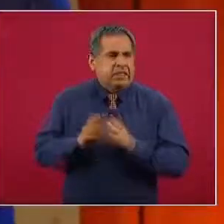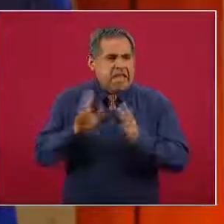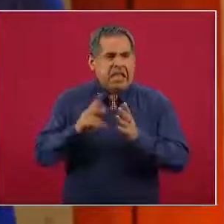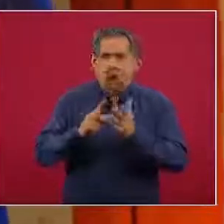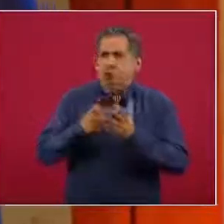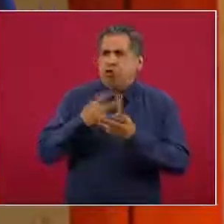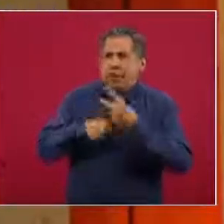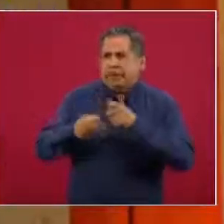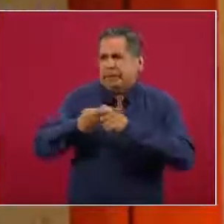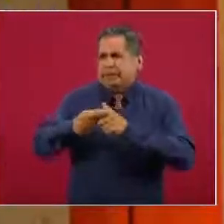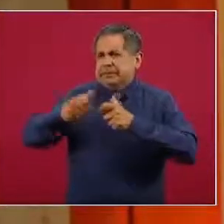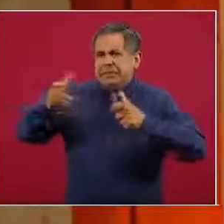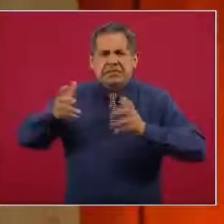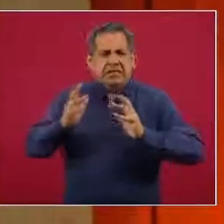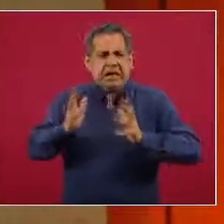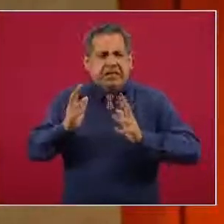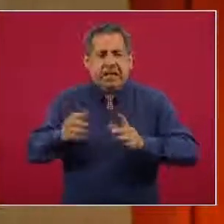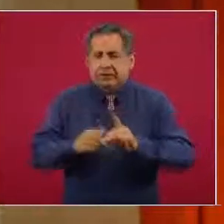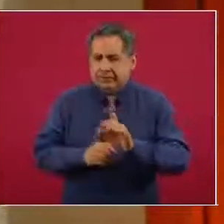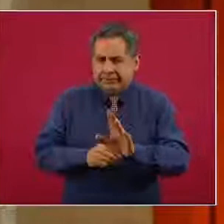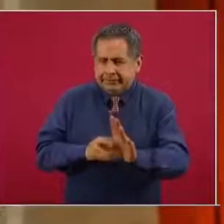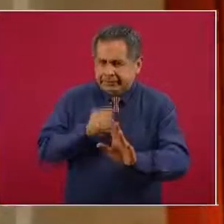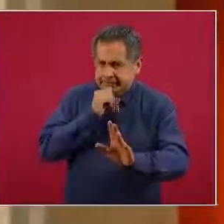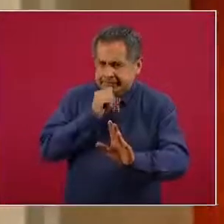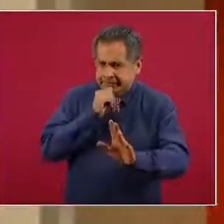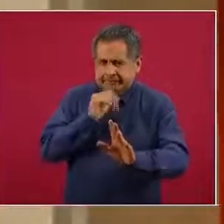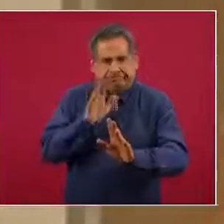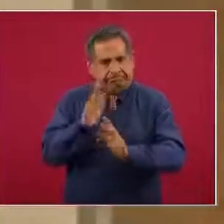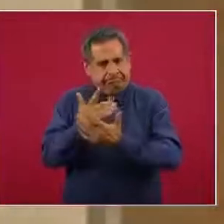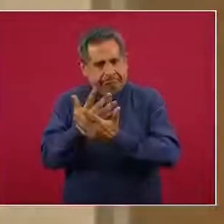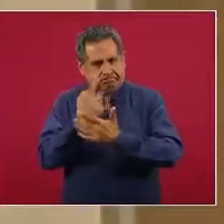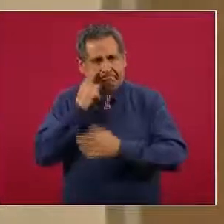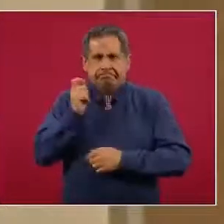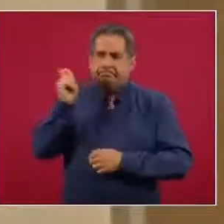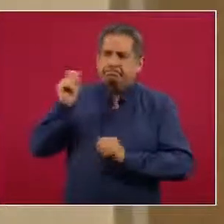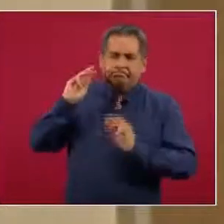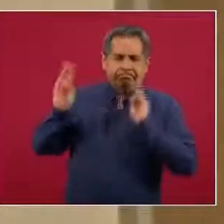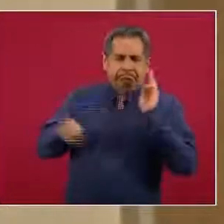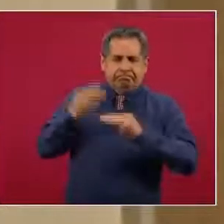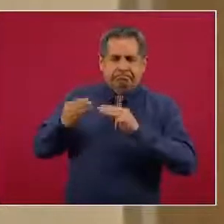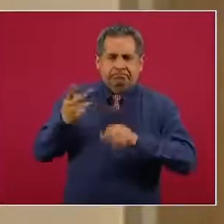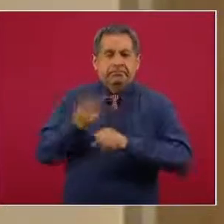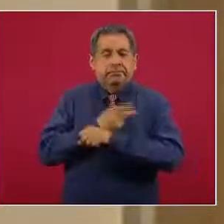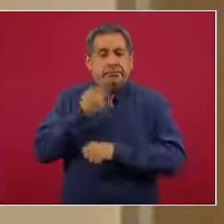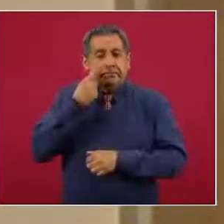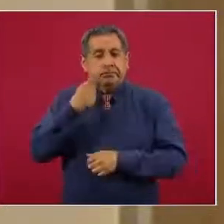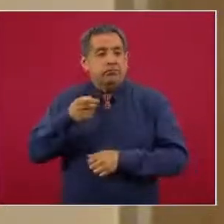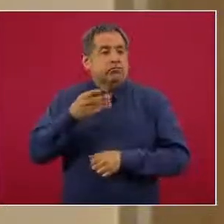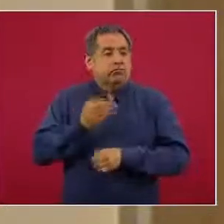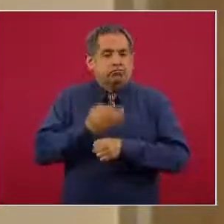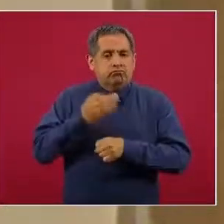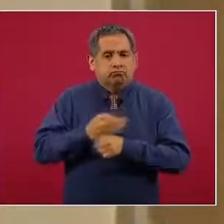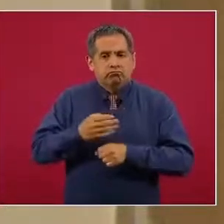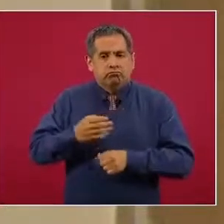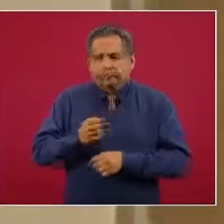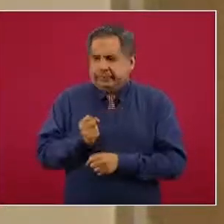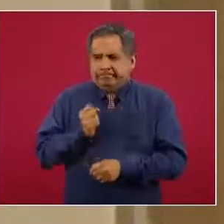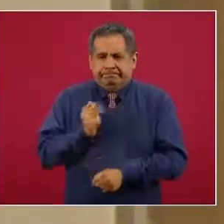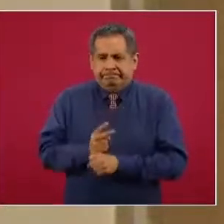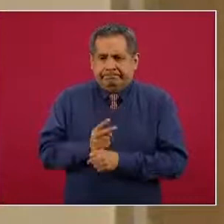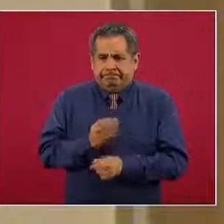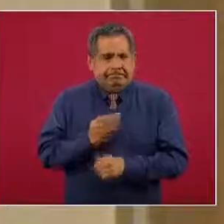en un rebrote? Ahorita vamos a ver lo que está ocurriendo en otras partes del mundo. Pero nuestro compromiso es decir las cosas